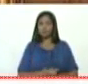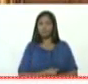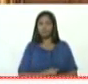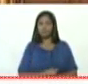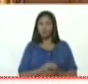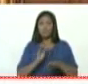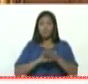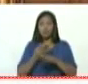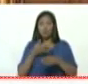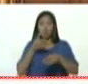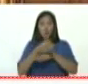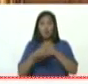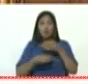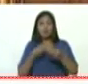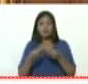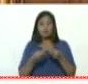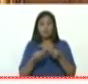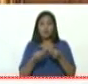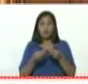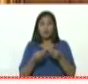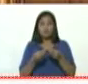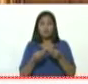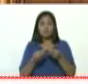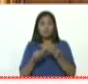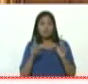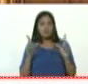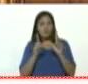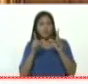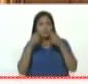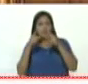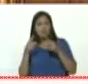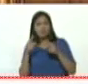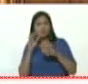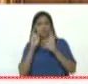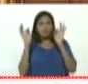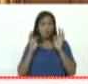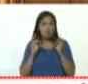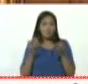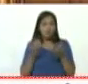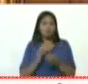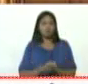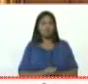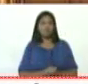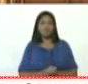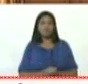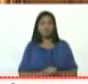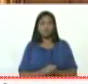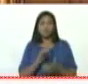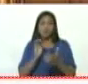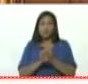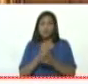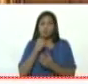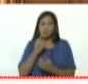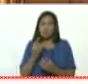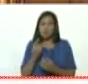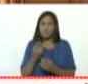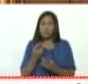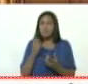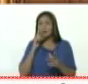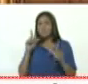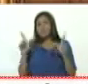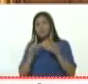Es porque no vas a hacer una novela dogmática. A ver, Arle. Compatriota, dígame, compatriota, la novela.